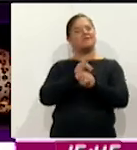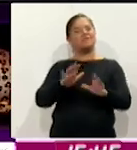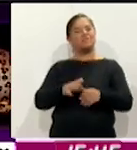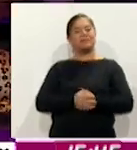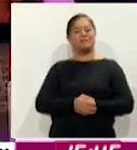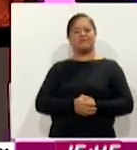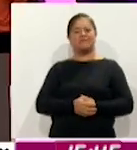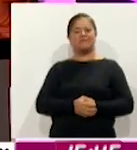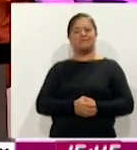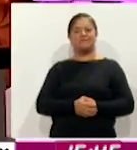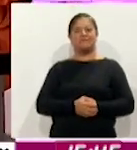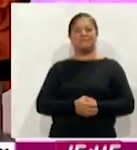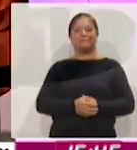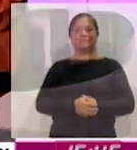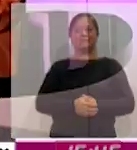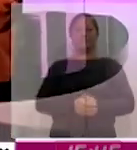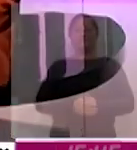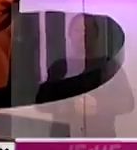muevan.